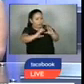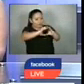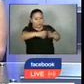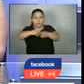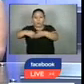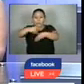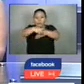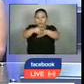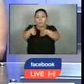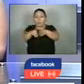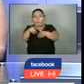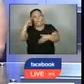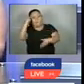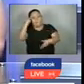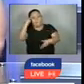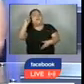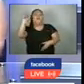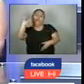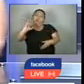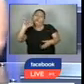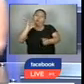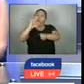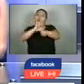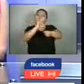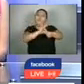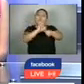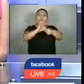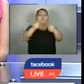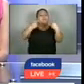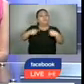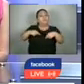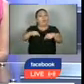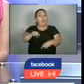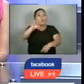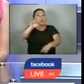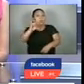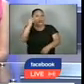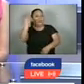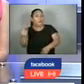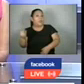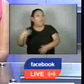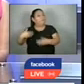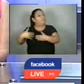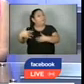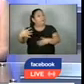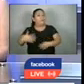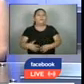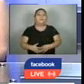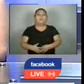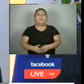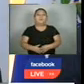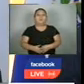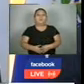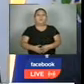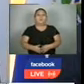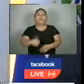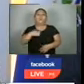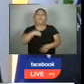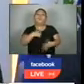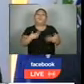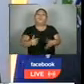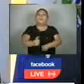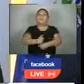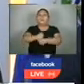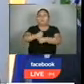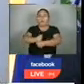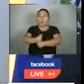parlamentarios ya están dispuestos a dar sus votos a favor de 30 días más. Lo que estoy seguro es que